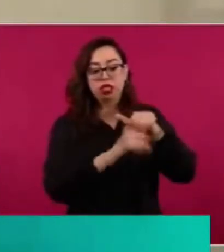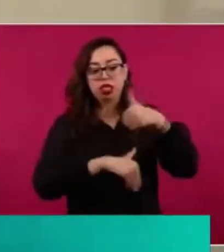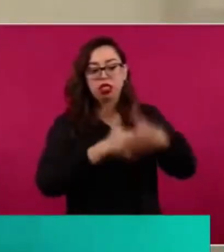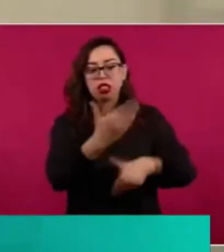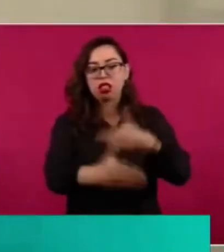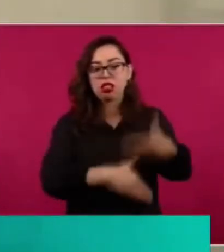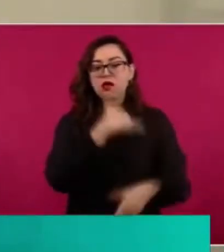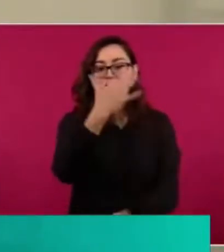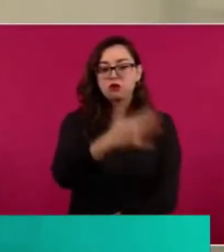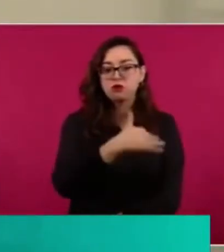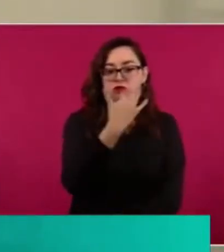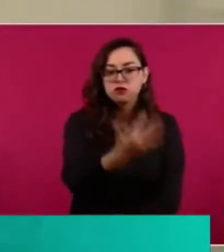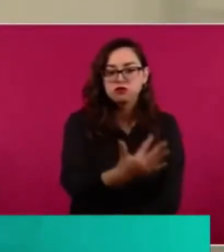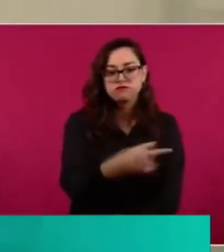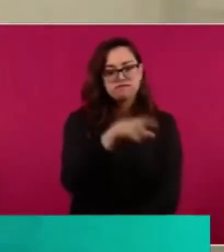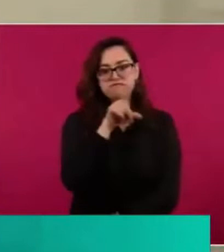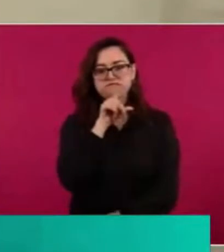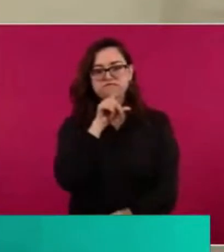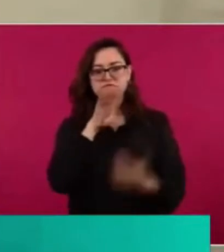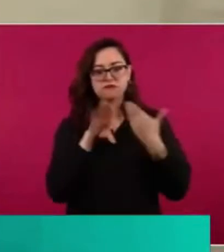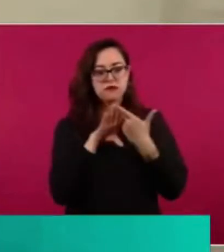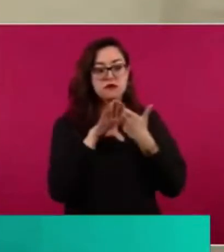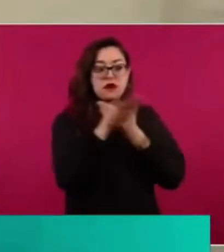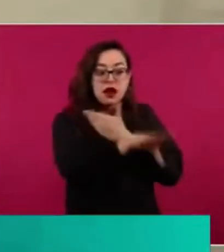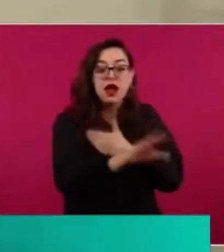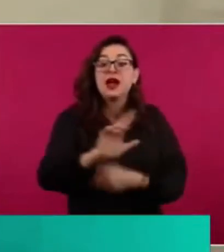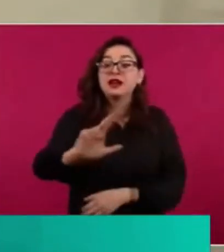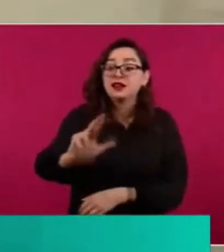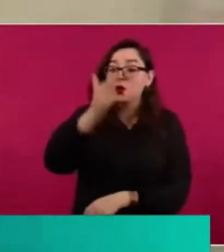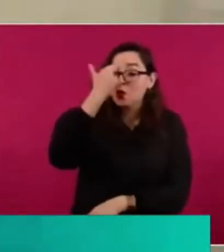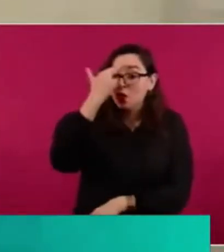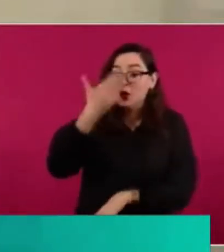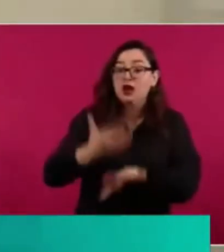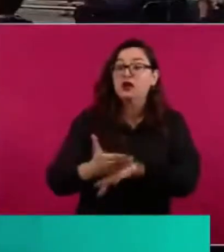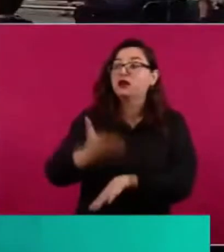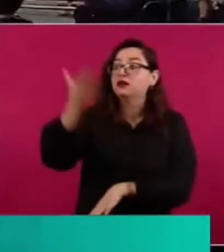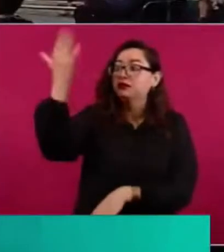como sucedió con la antigua Policía Federal.